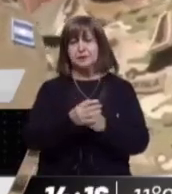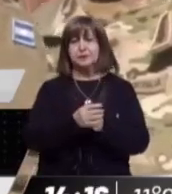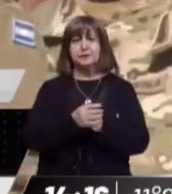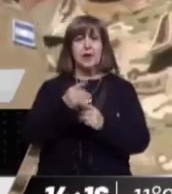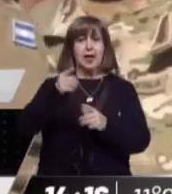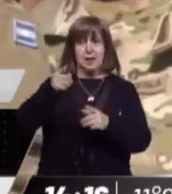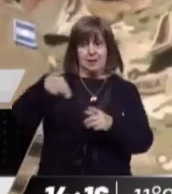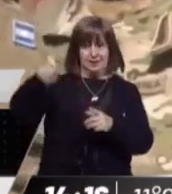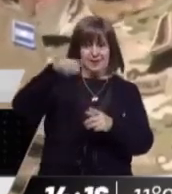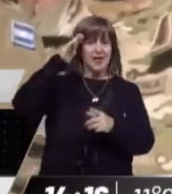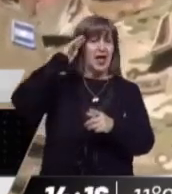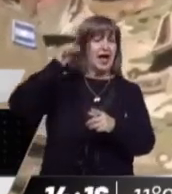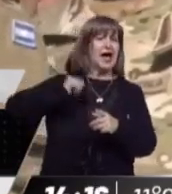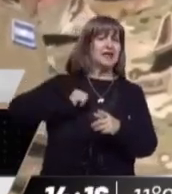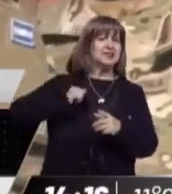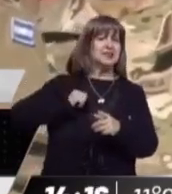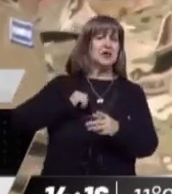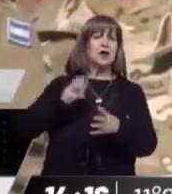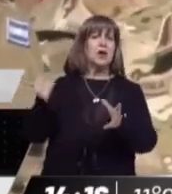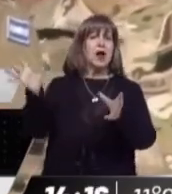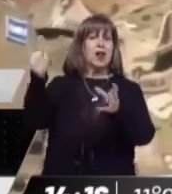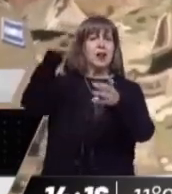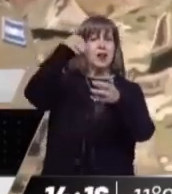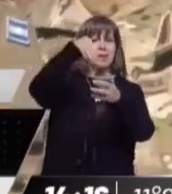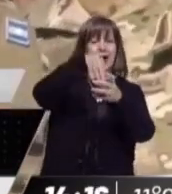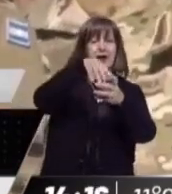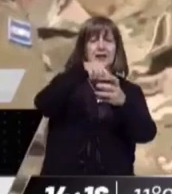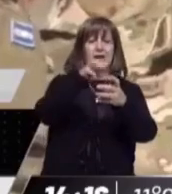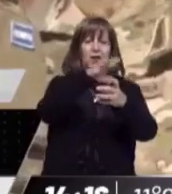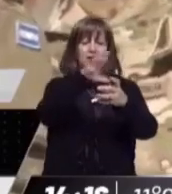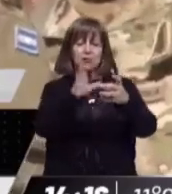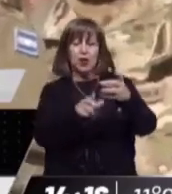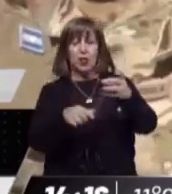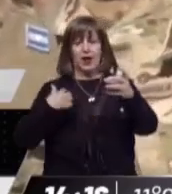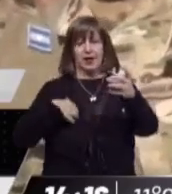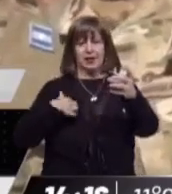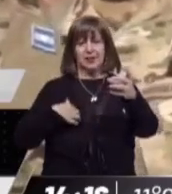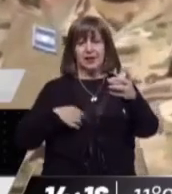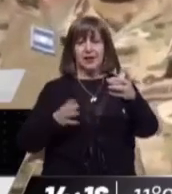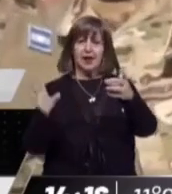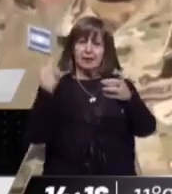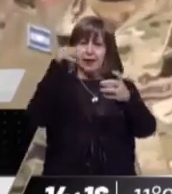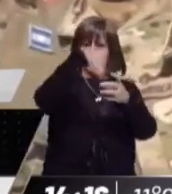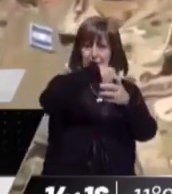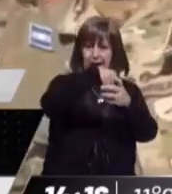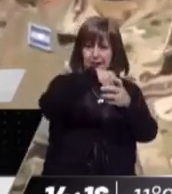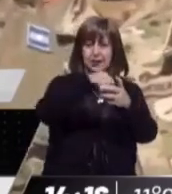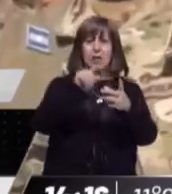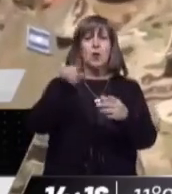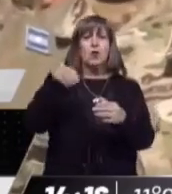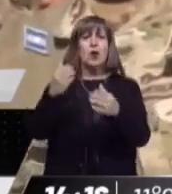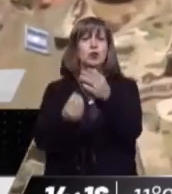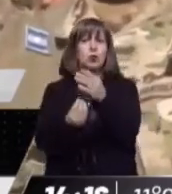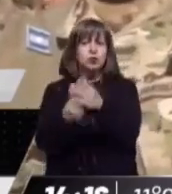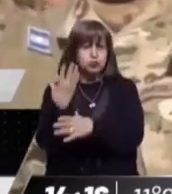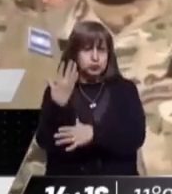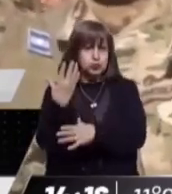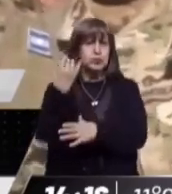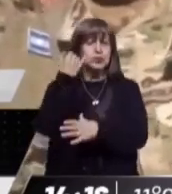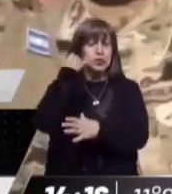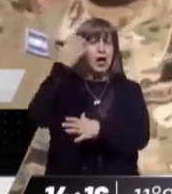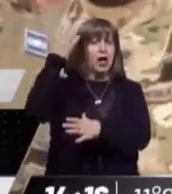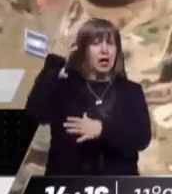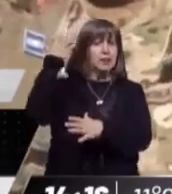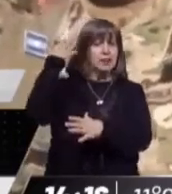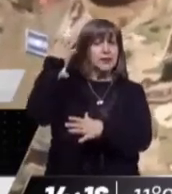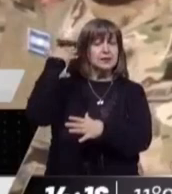el Ejército es parte indisoluble de la nación. Su fundación